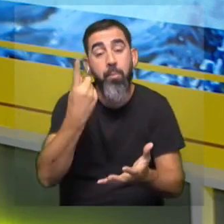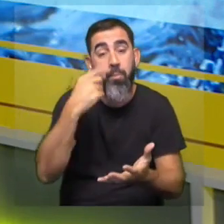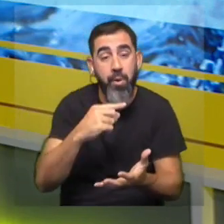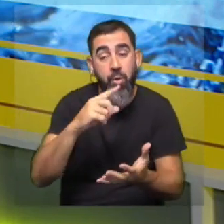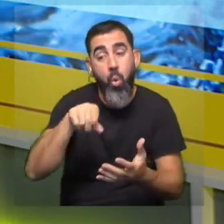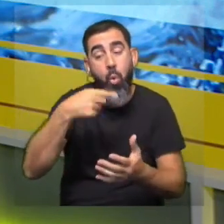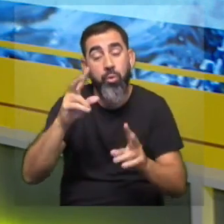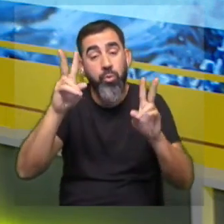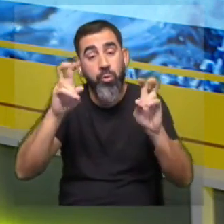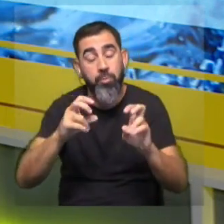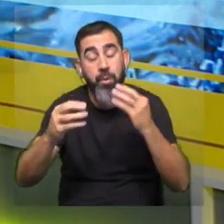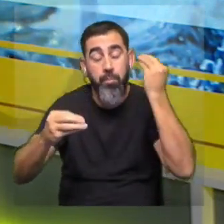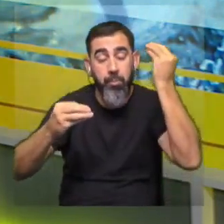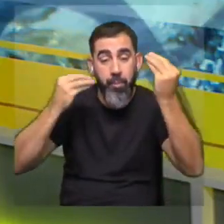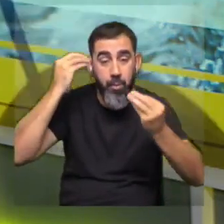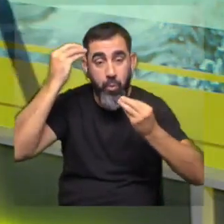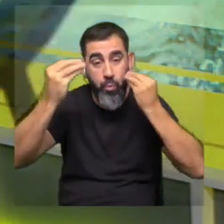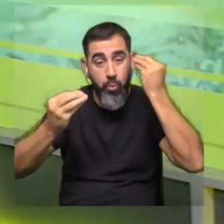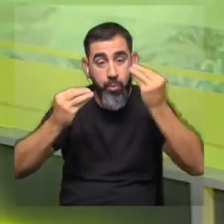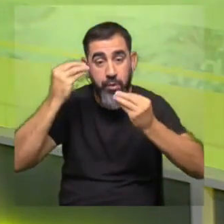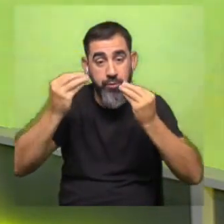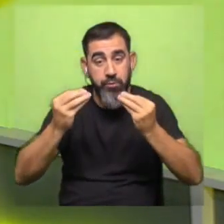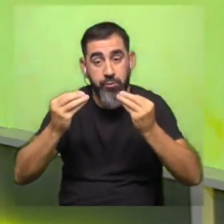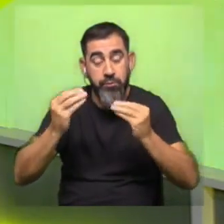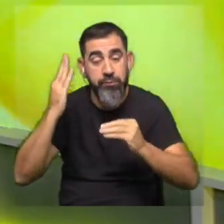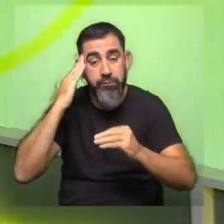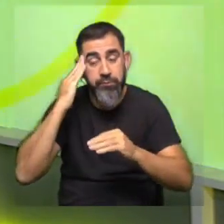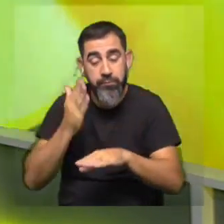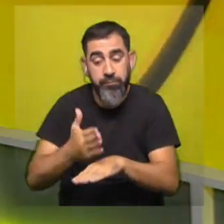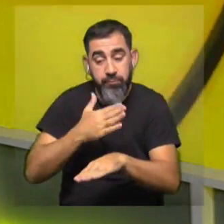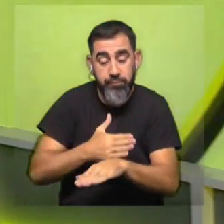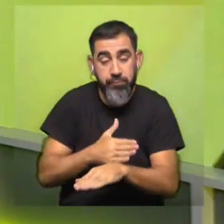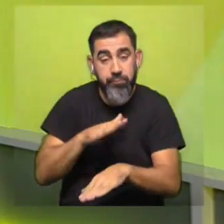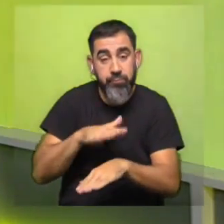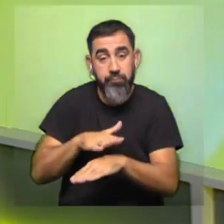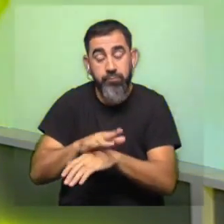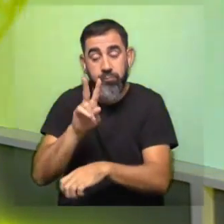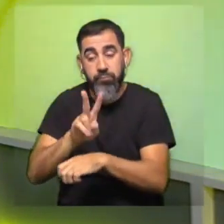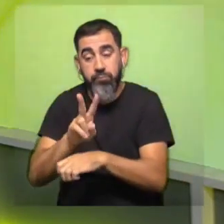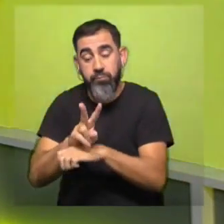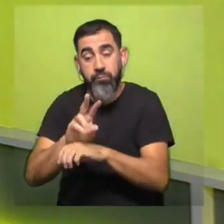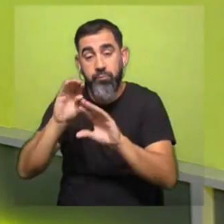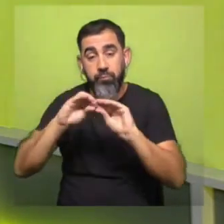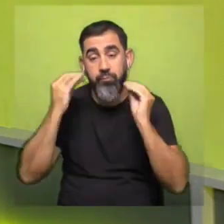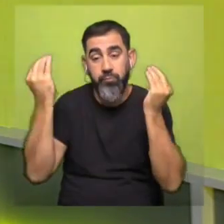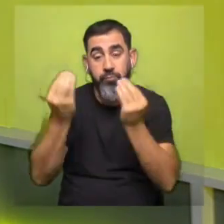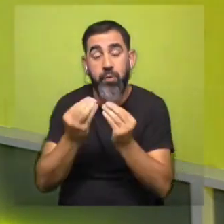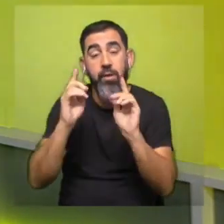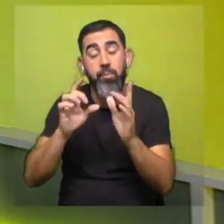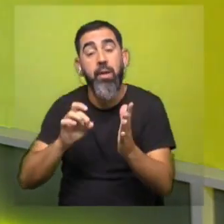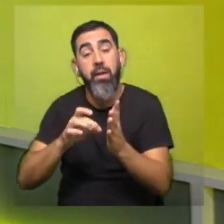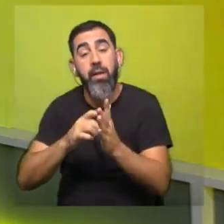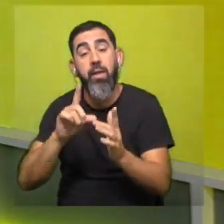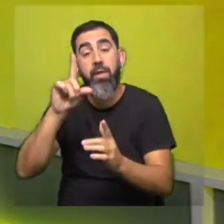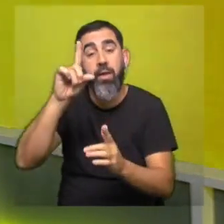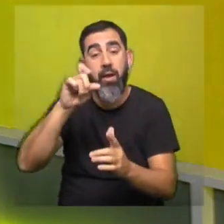otro factor de enorme preocupación que debemos tener en cuenta a la hora de cuidar la cantidad y la calidad